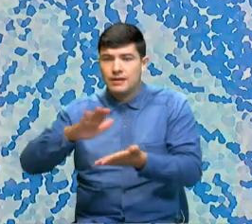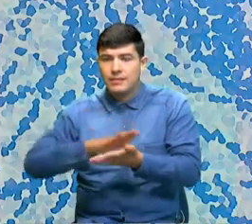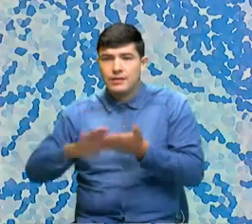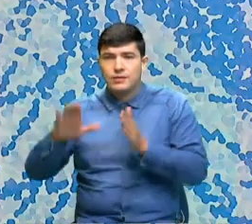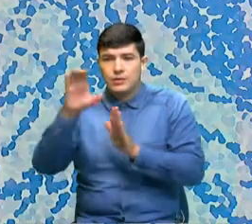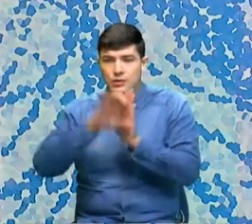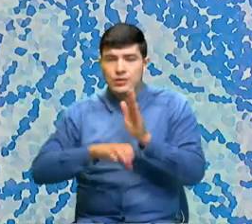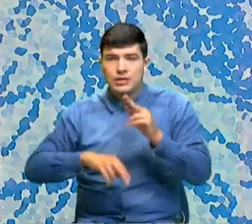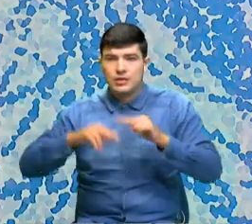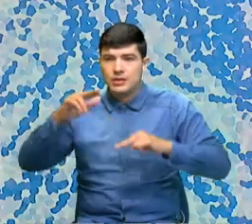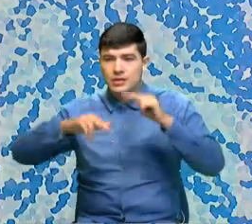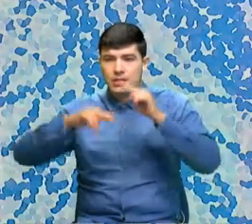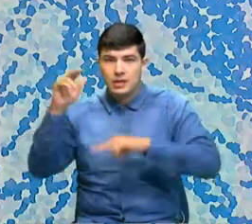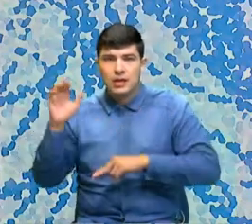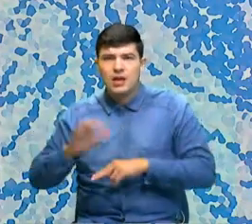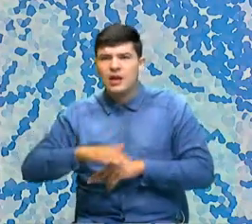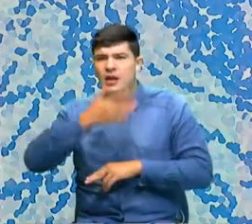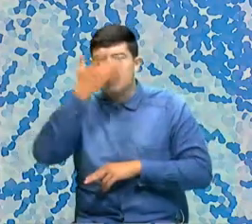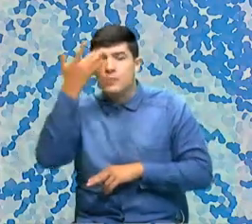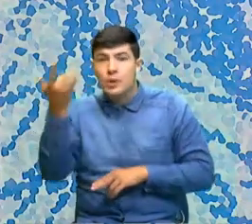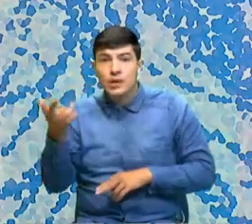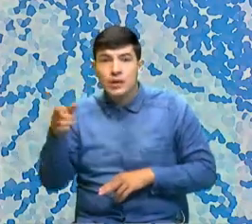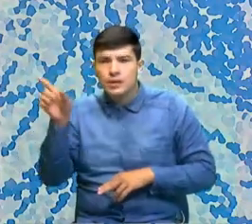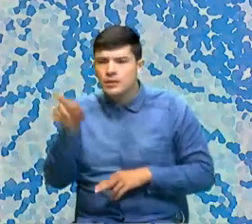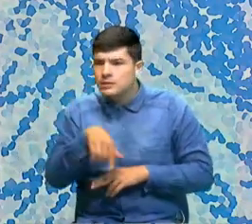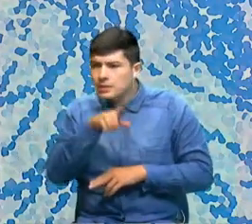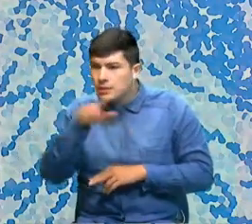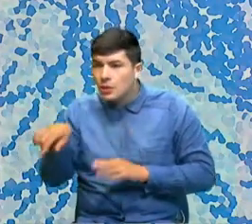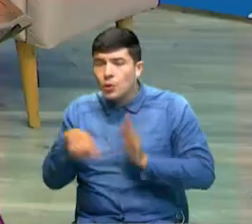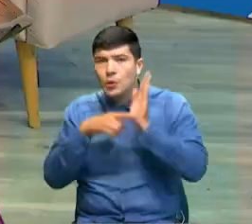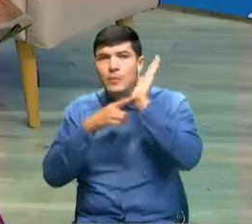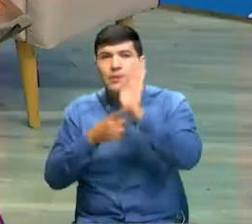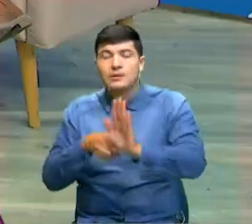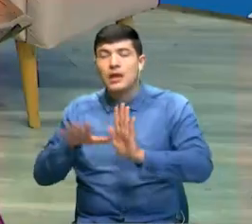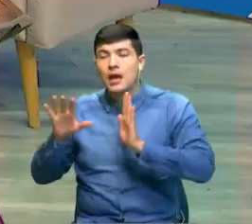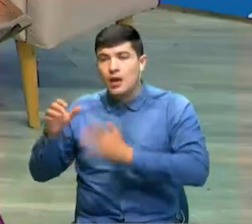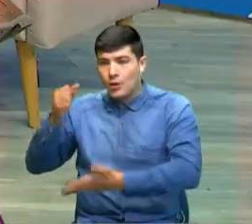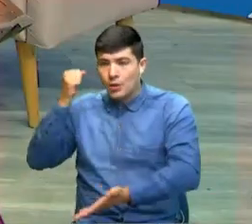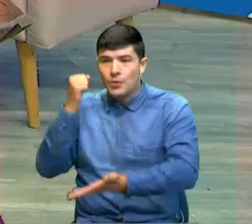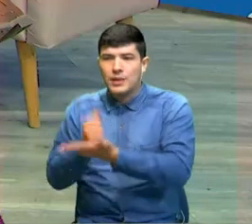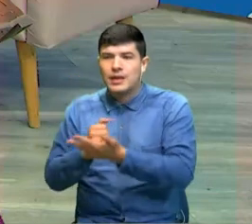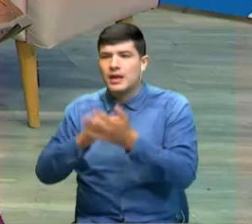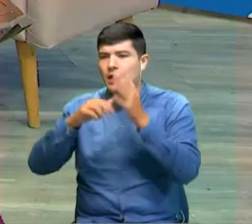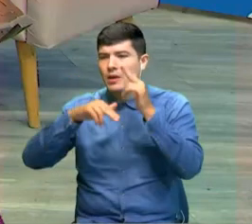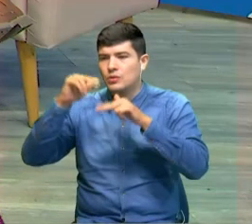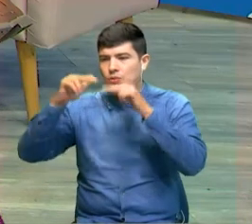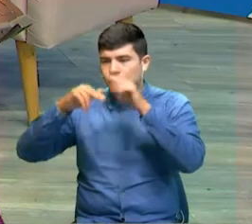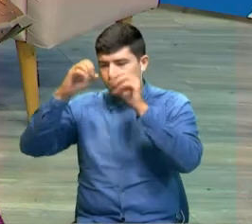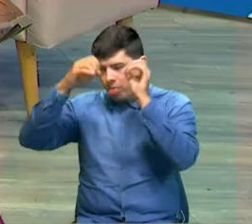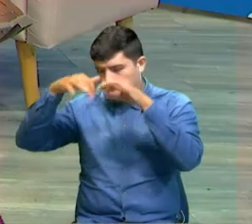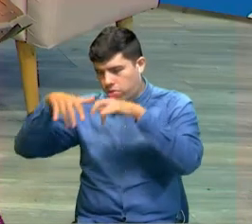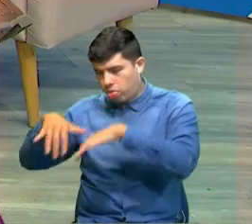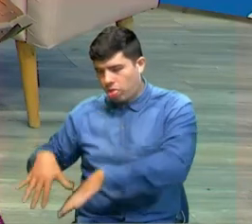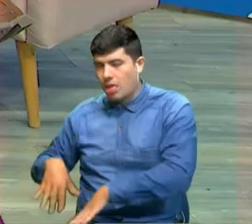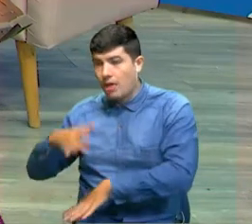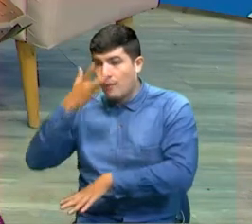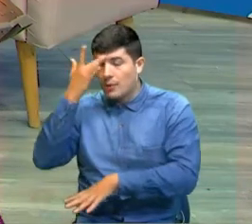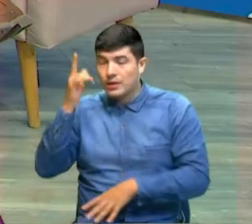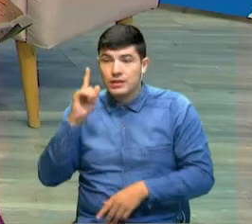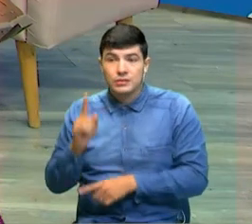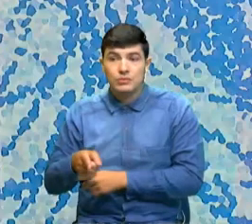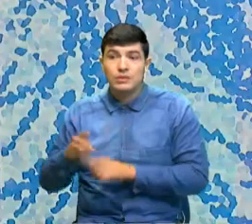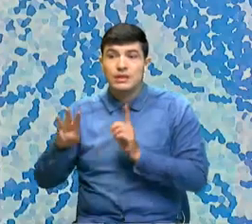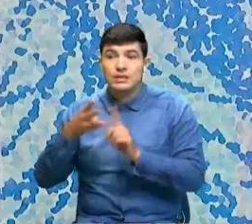existe, porque si no la presenta, le van a obligar la demolición precisamente de ese